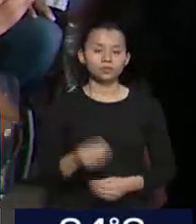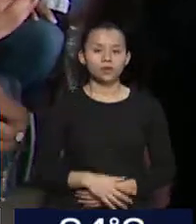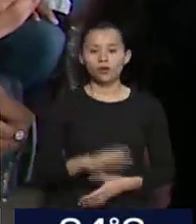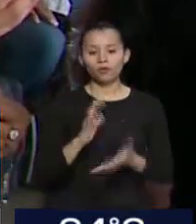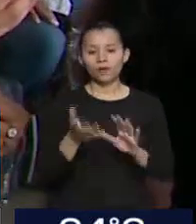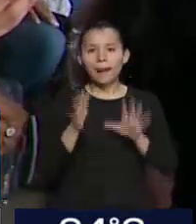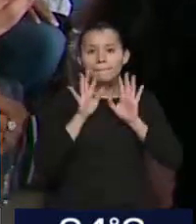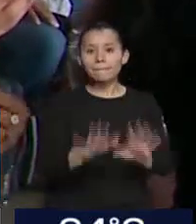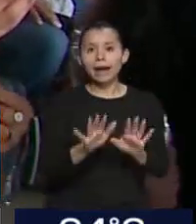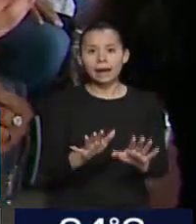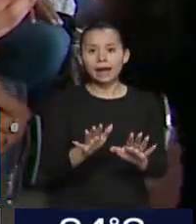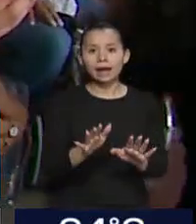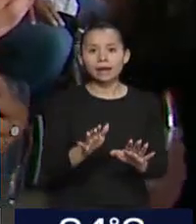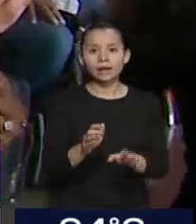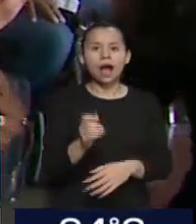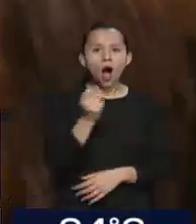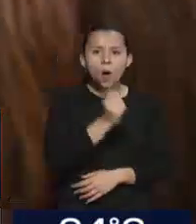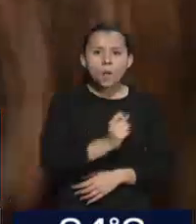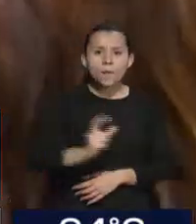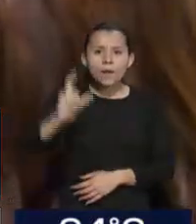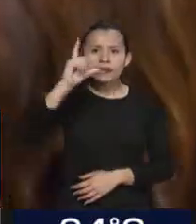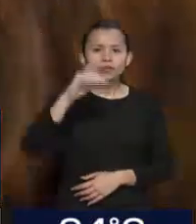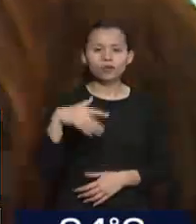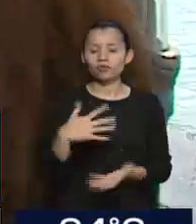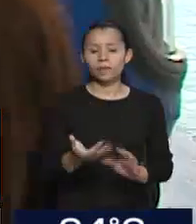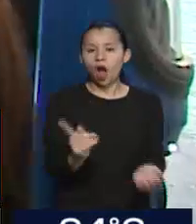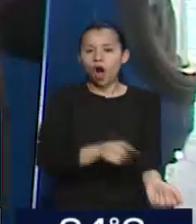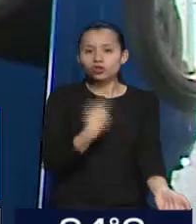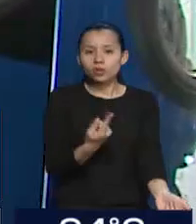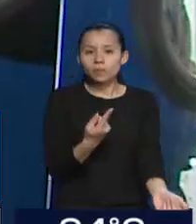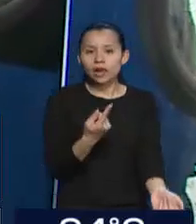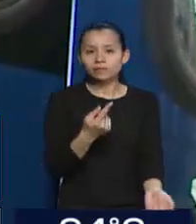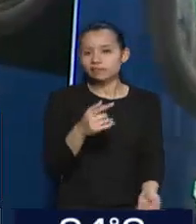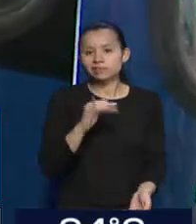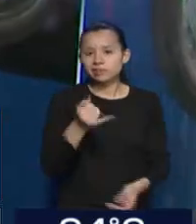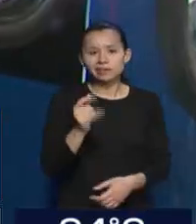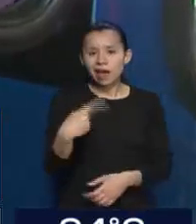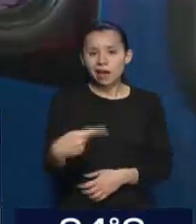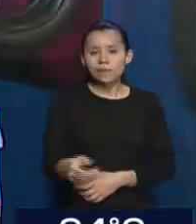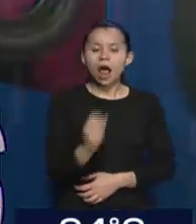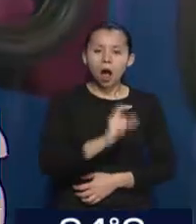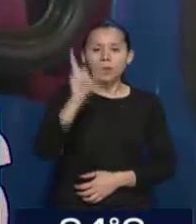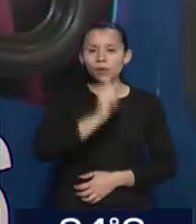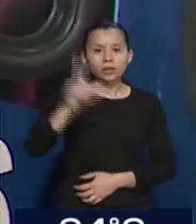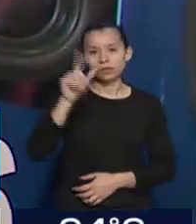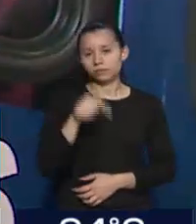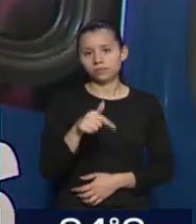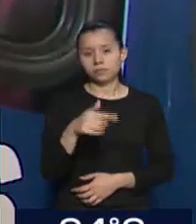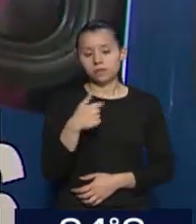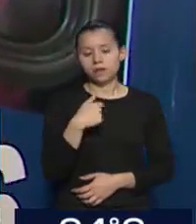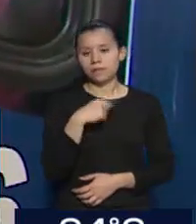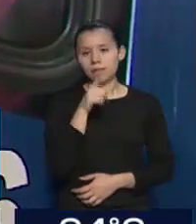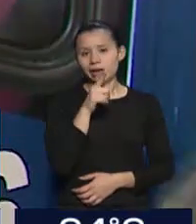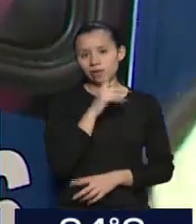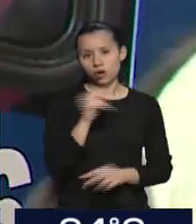parar esto de que los aumentos sean por costumbre nada más. Yo creo que de mi parte no es lo correcto. Yo viajo